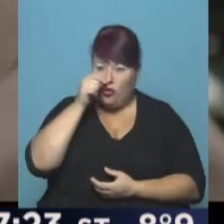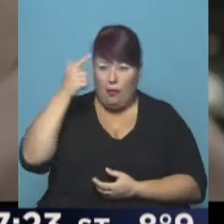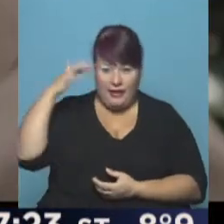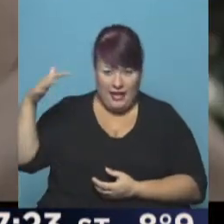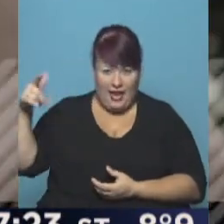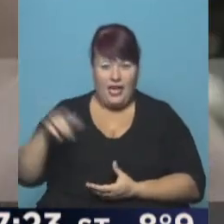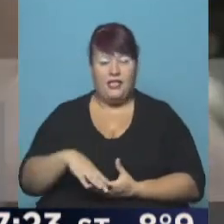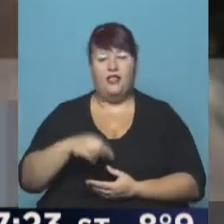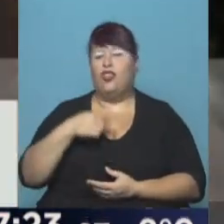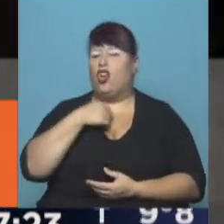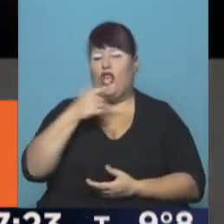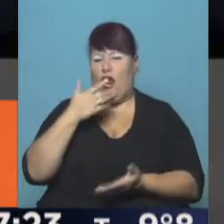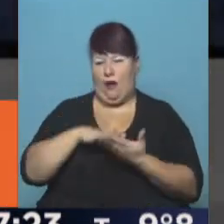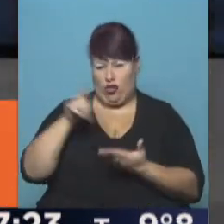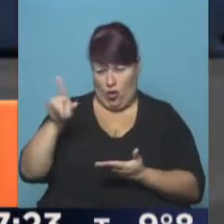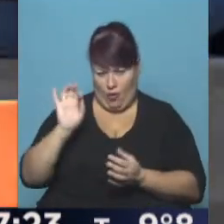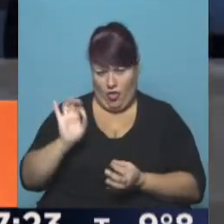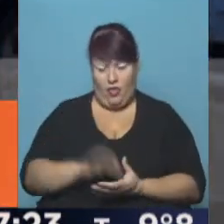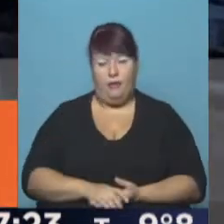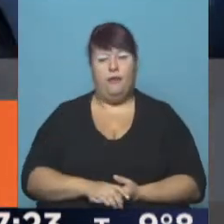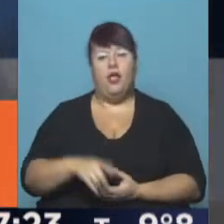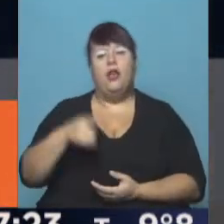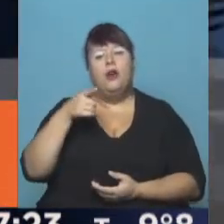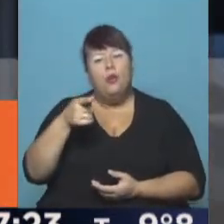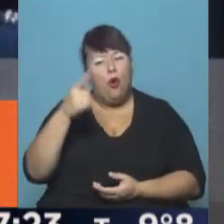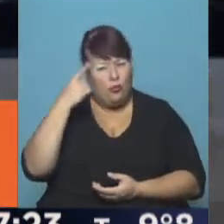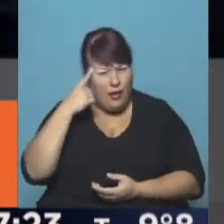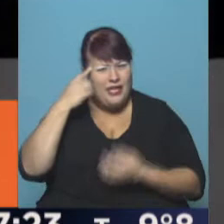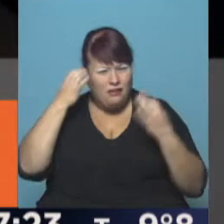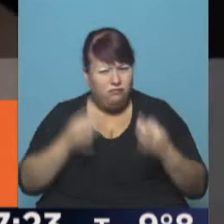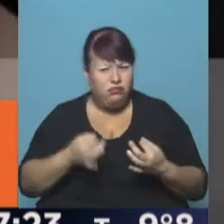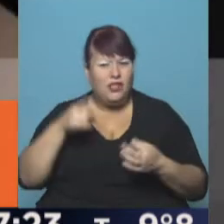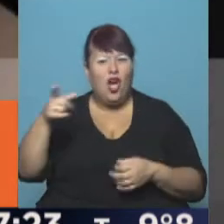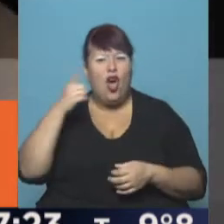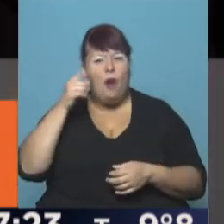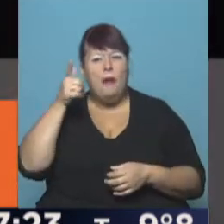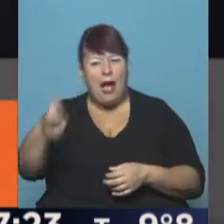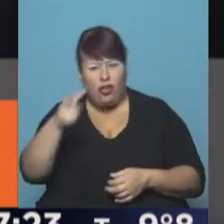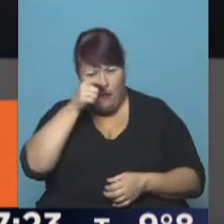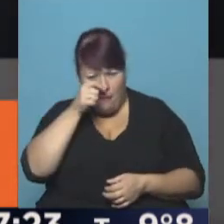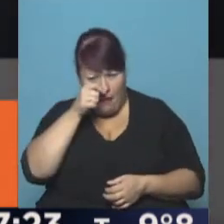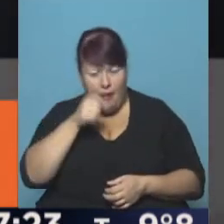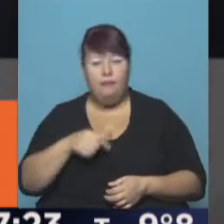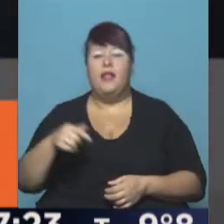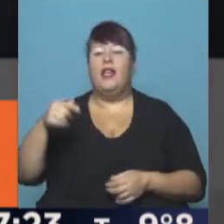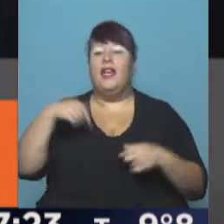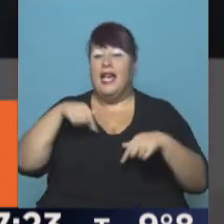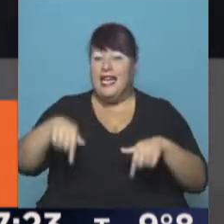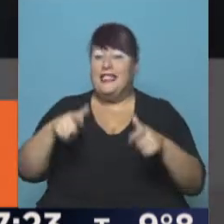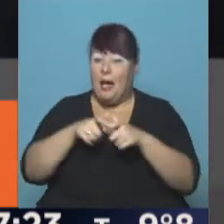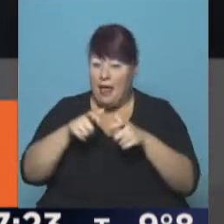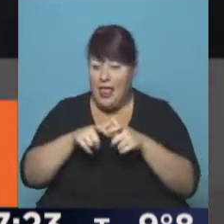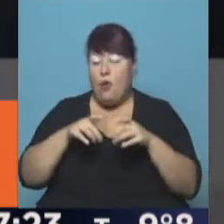prefiero no hablar su comisario usted cree realmente que javier mató a su padre y un compromiso saber que esta película